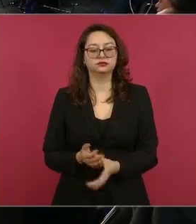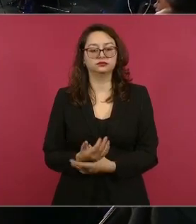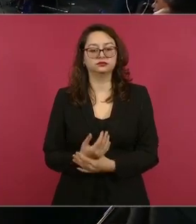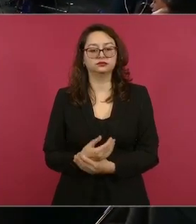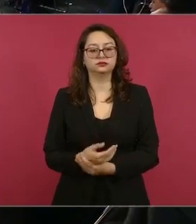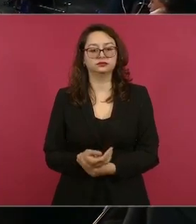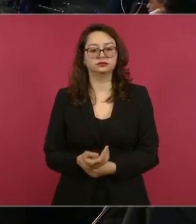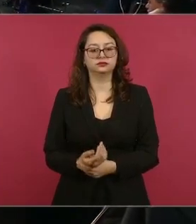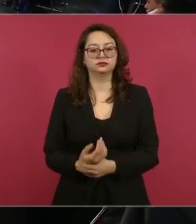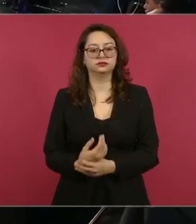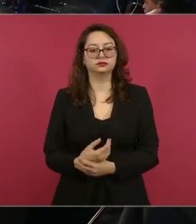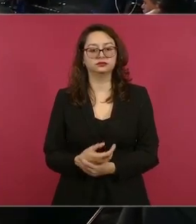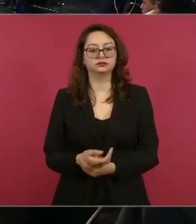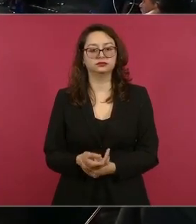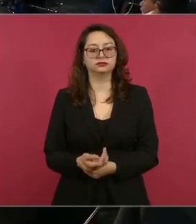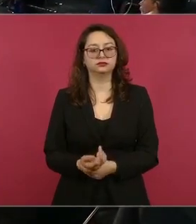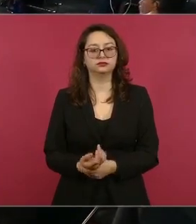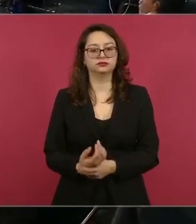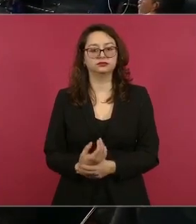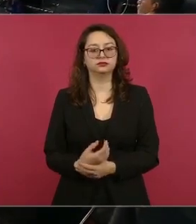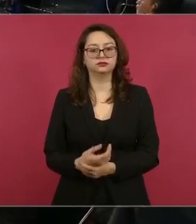Ya se activaron los bonos